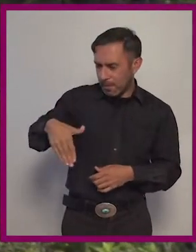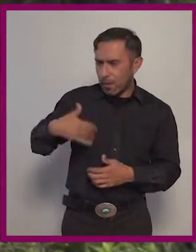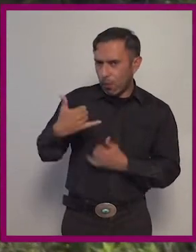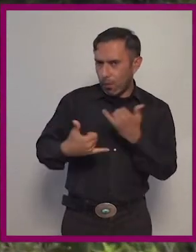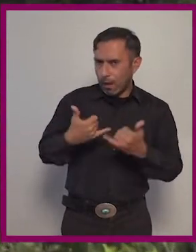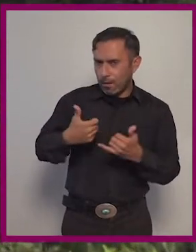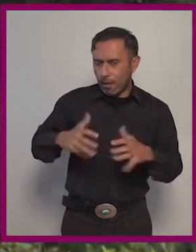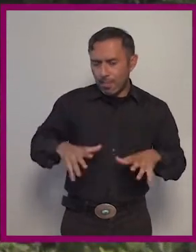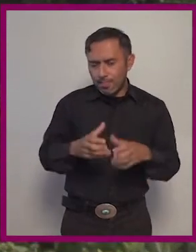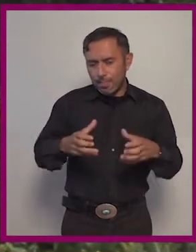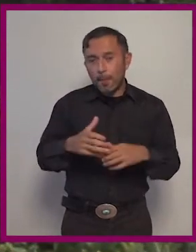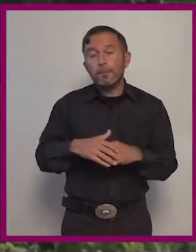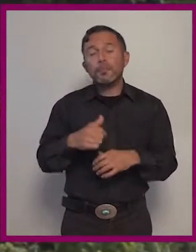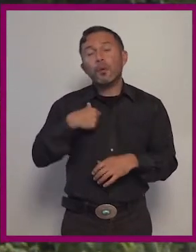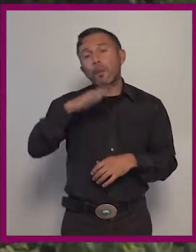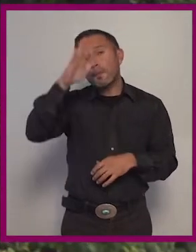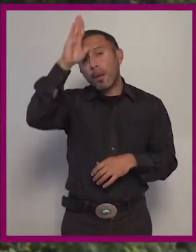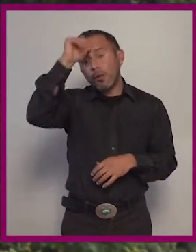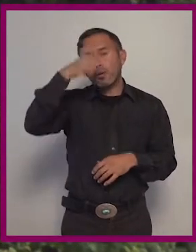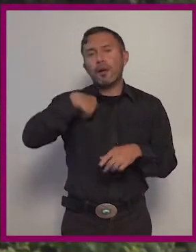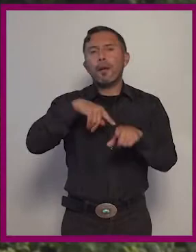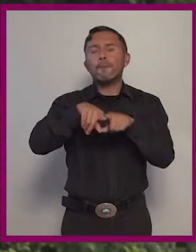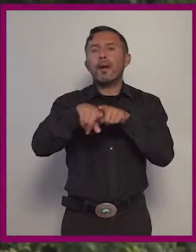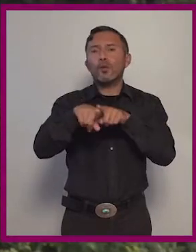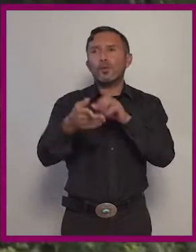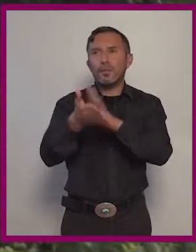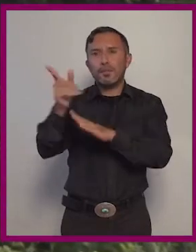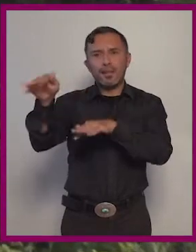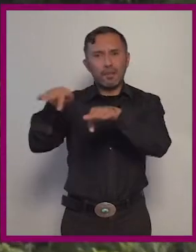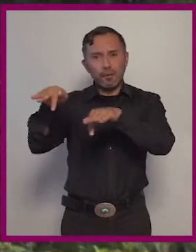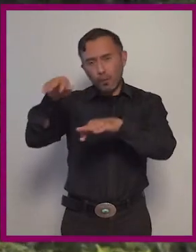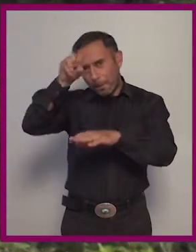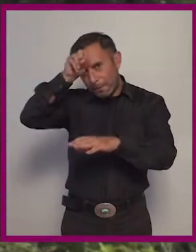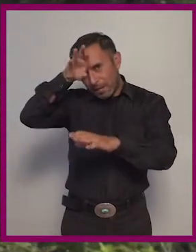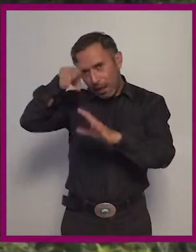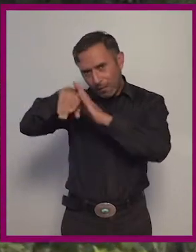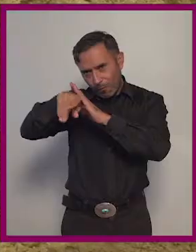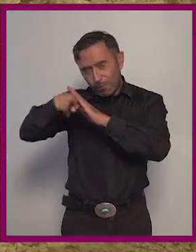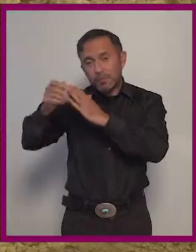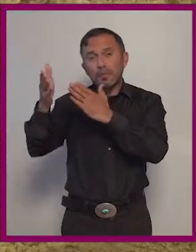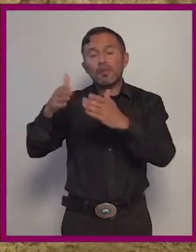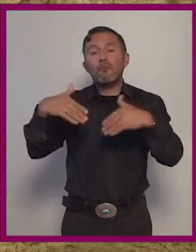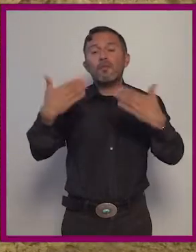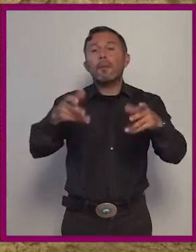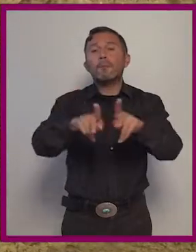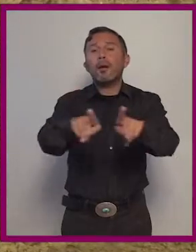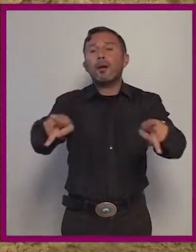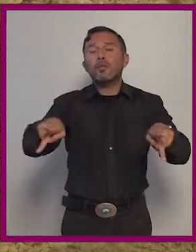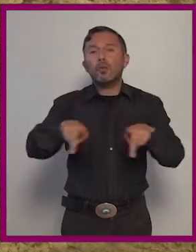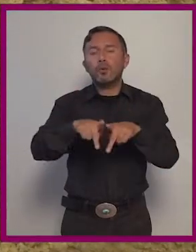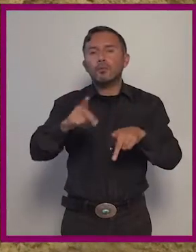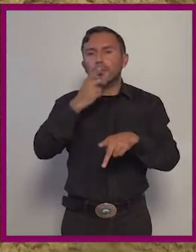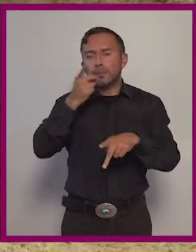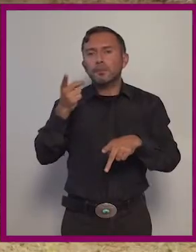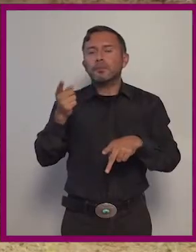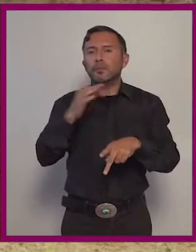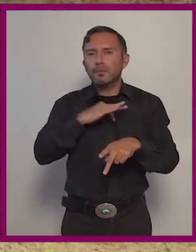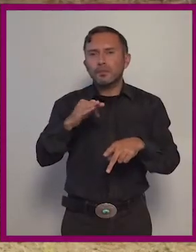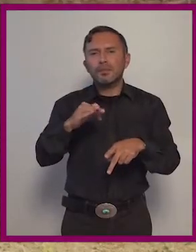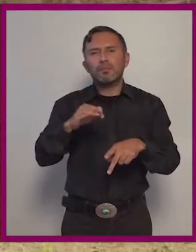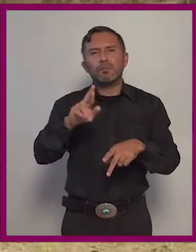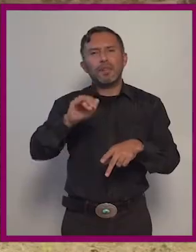que mis hermanos llegaban de la mina a tender el barro en el patio, pues mamá nos hacía quitarle las raíces,